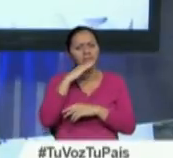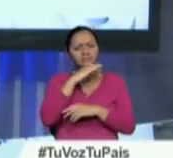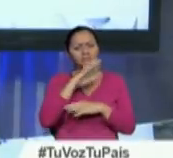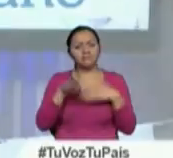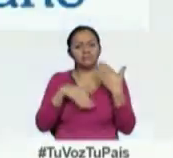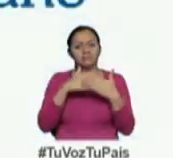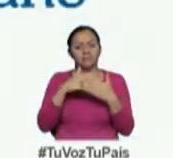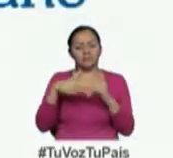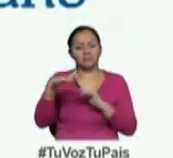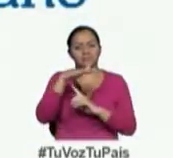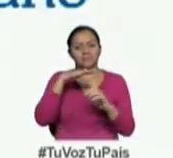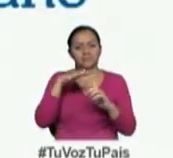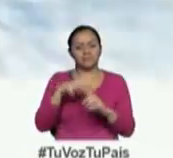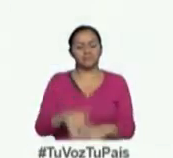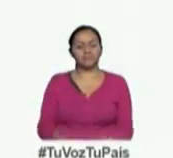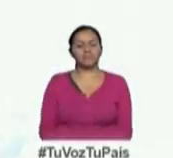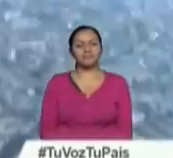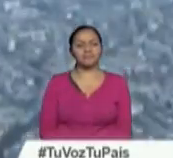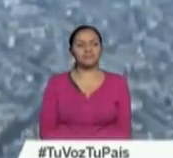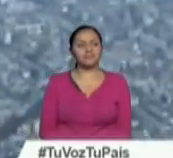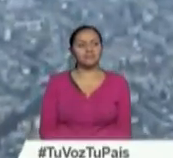aire.